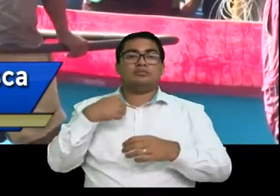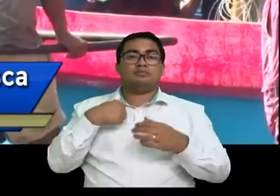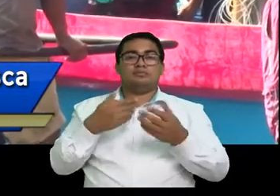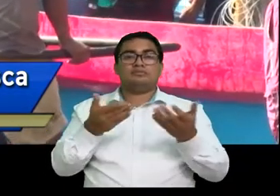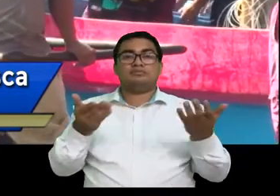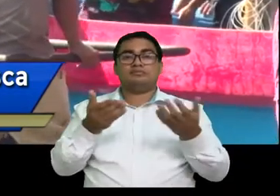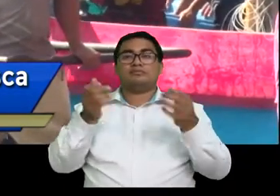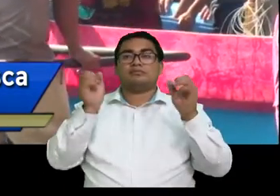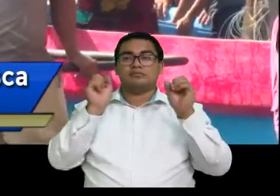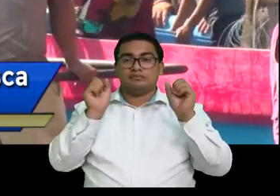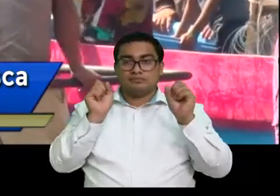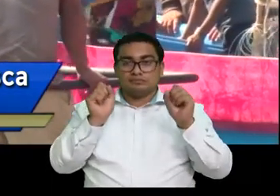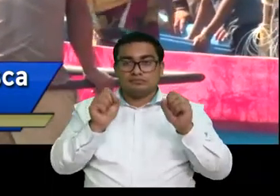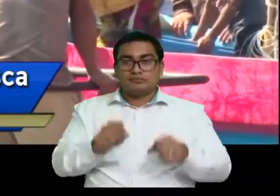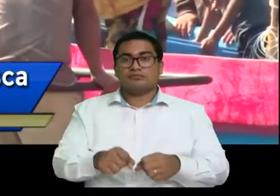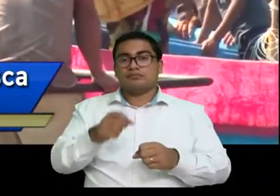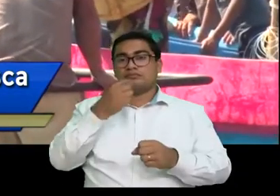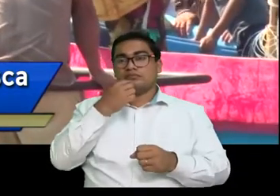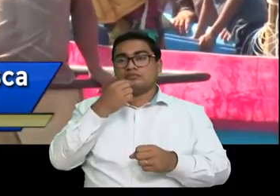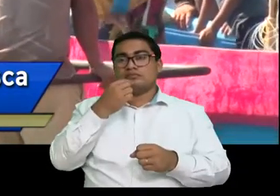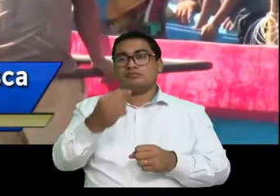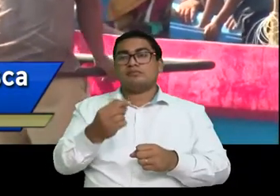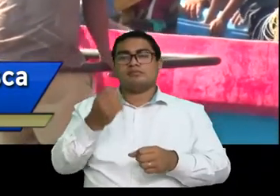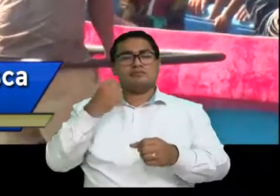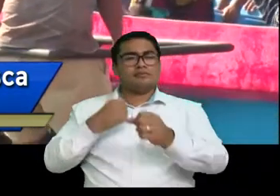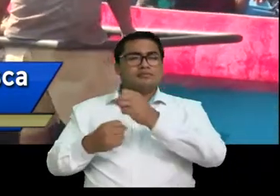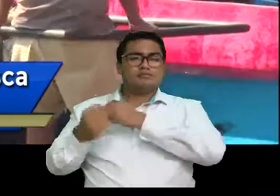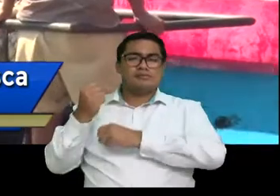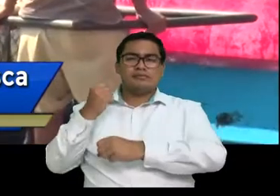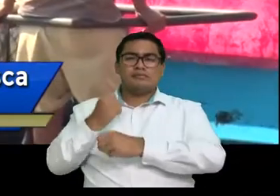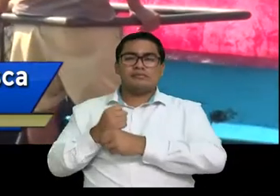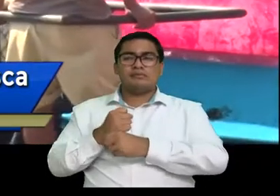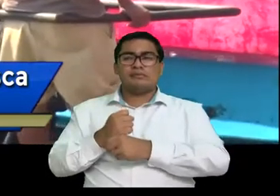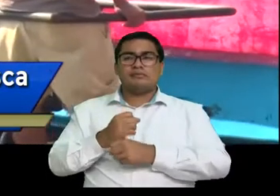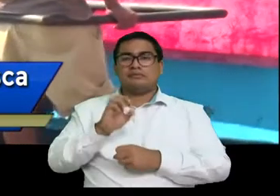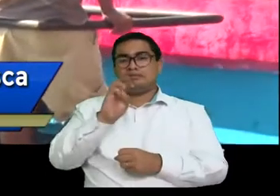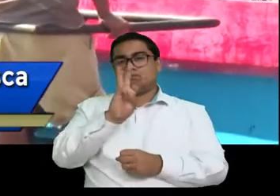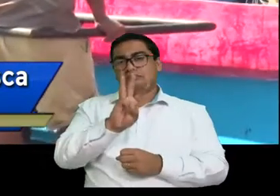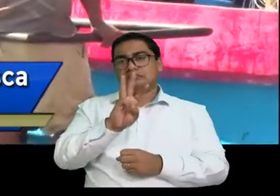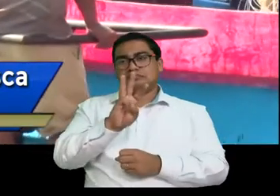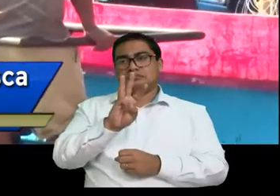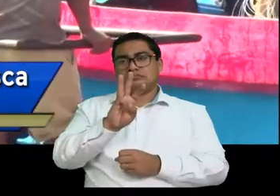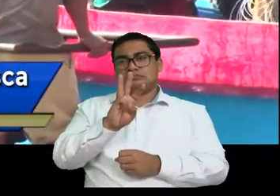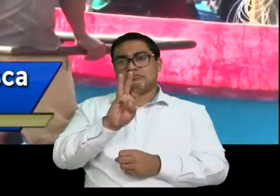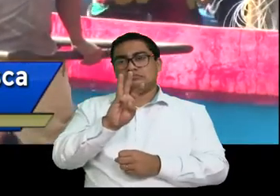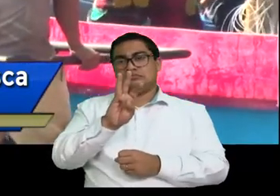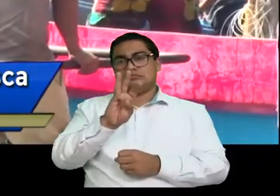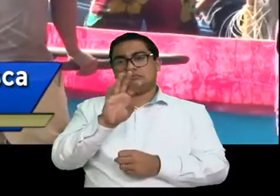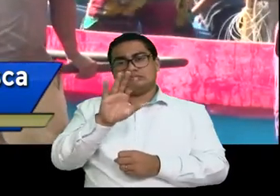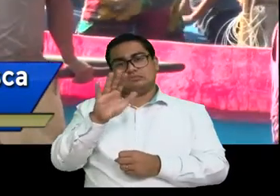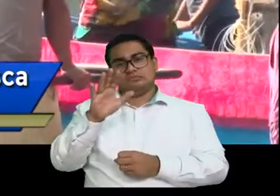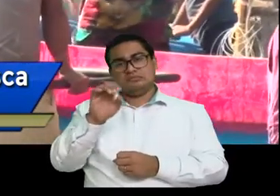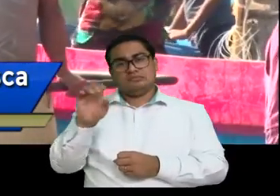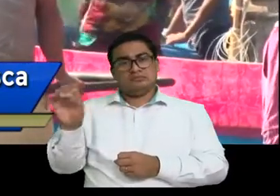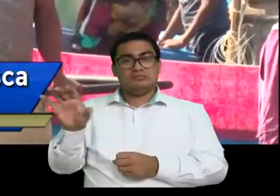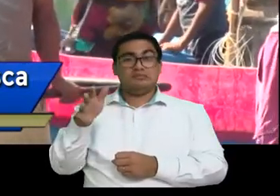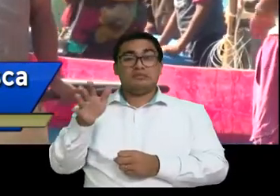puedan acceder a eso. El año pasado creo que terminamos con 300 y pico y ahorita andamos